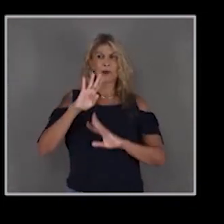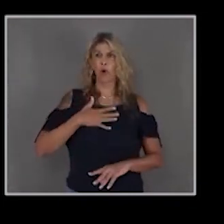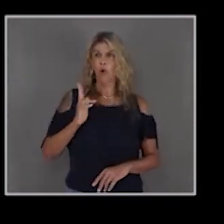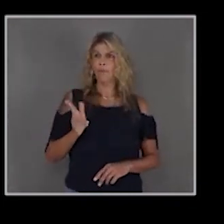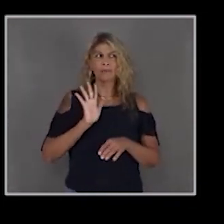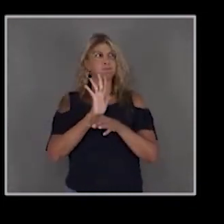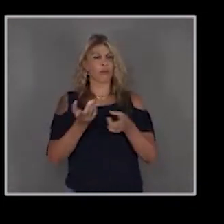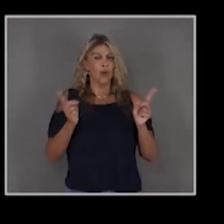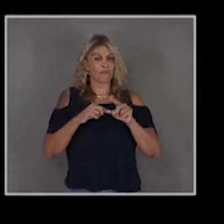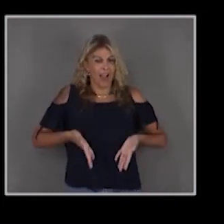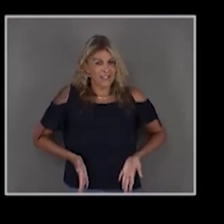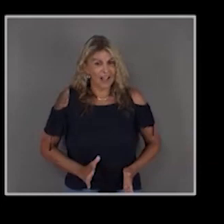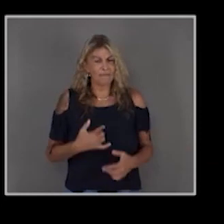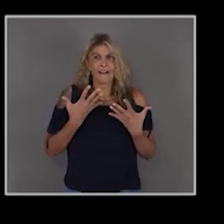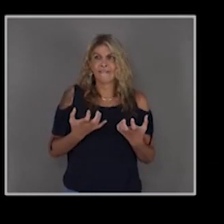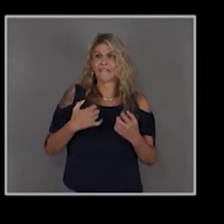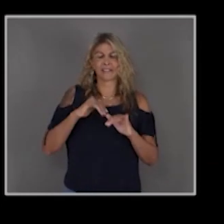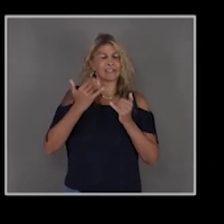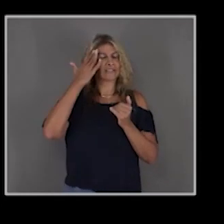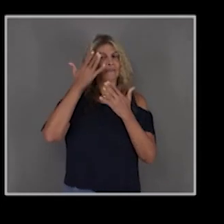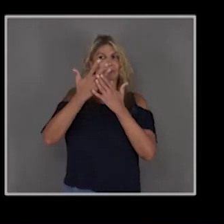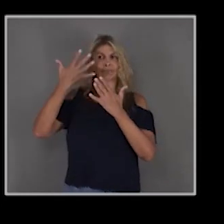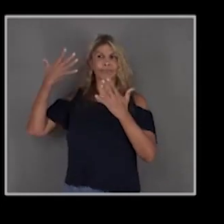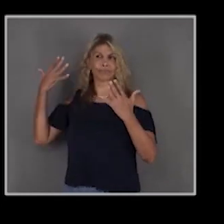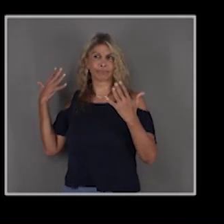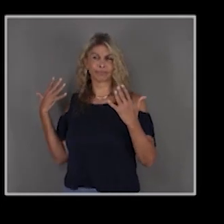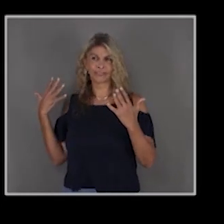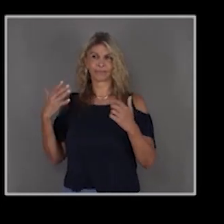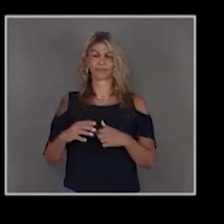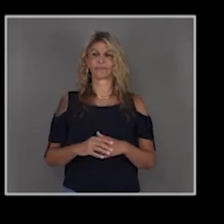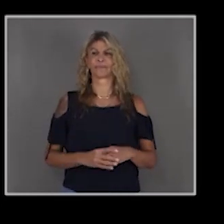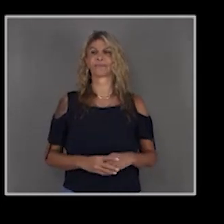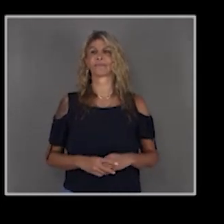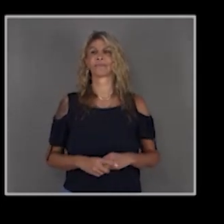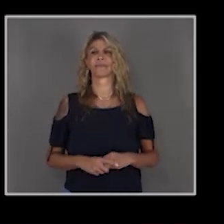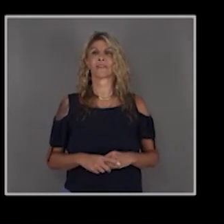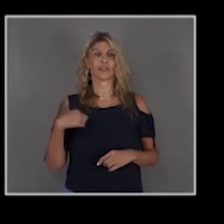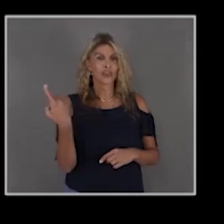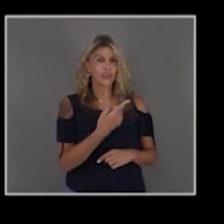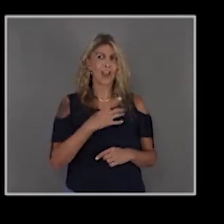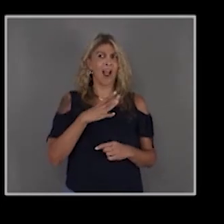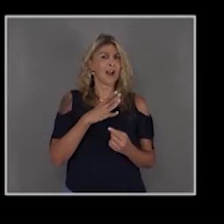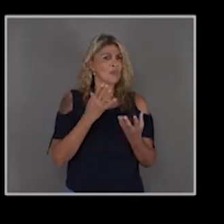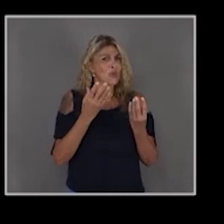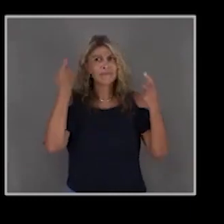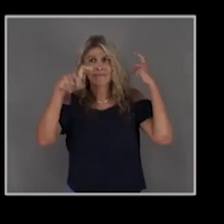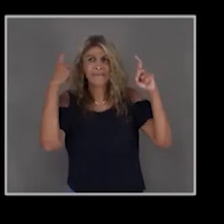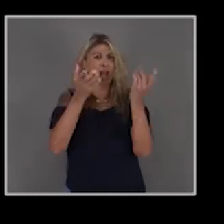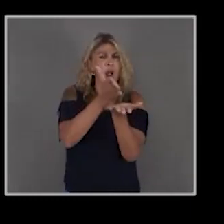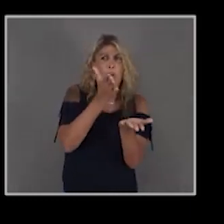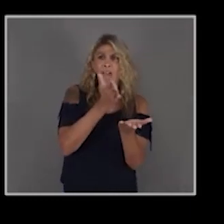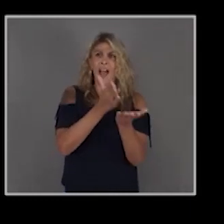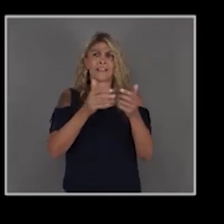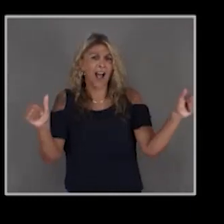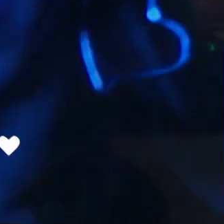dice hoy hablaremos el año que viene y seguramente se avanzó en el aspecto psicológico de la contención psicológica es muy